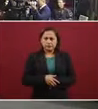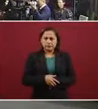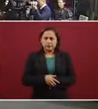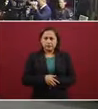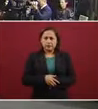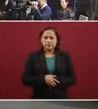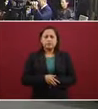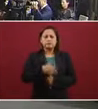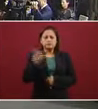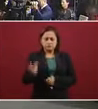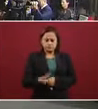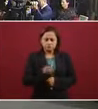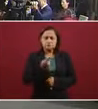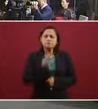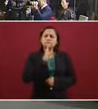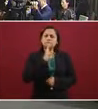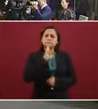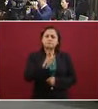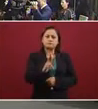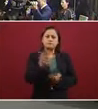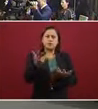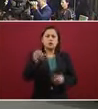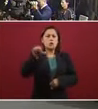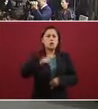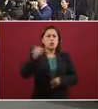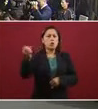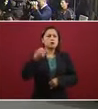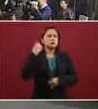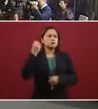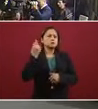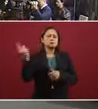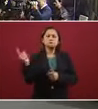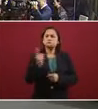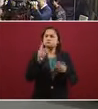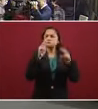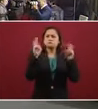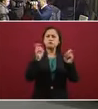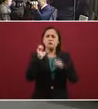preguntas y respuestas. No hay exposición de ningún tema.